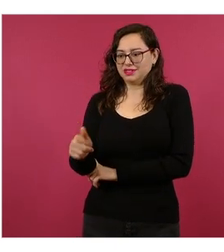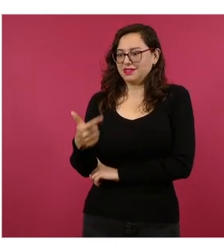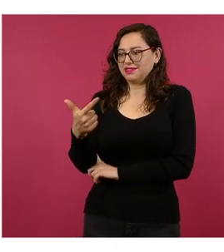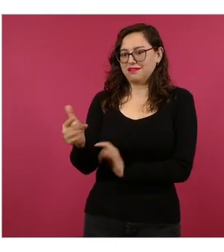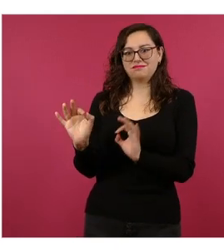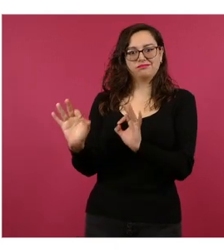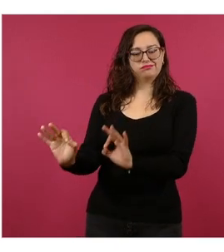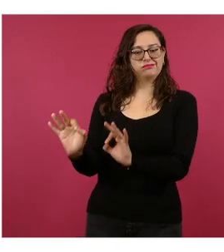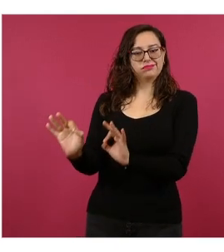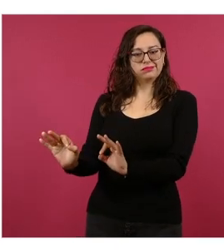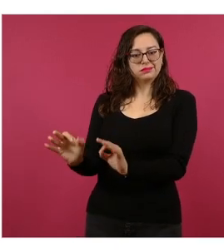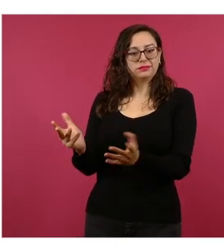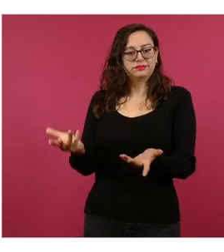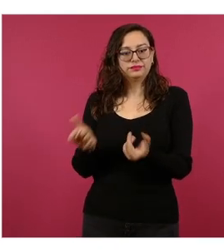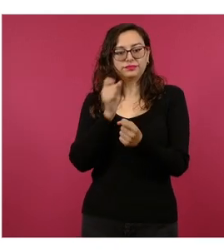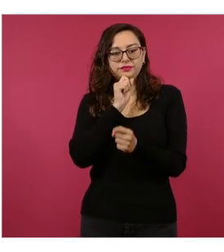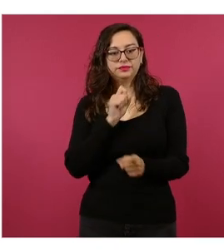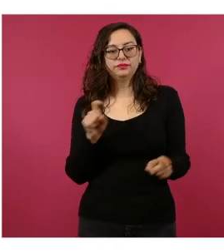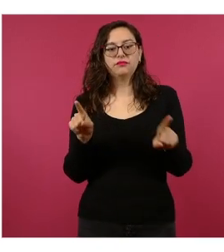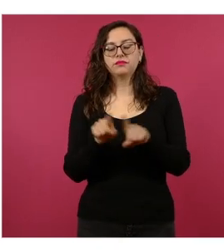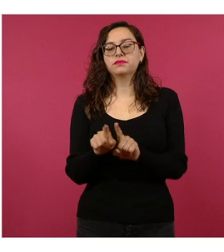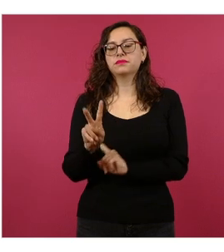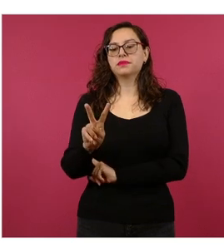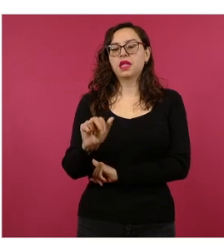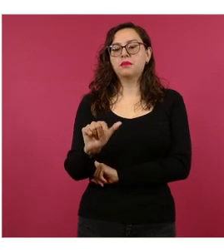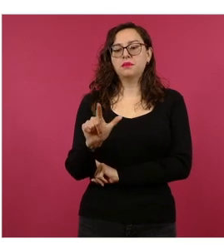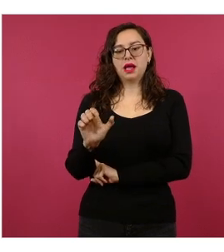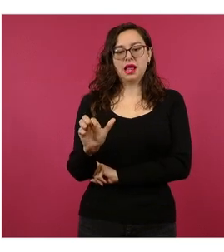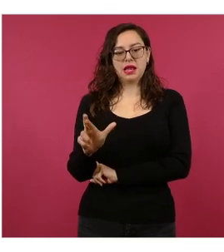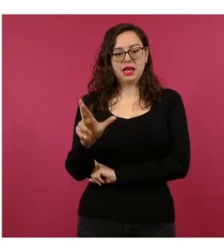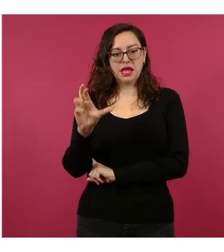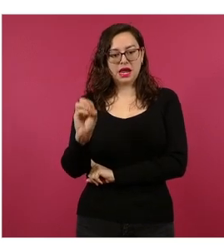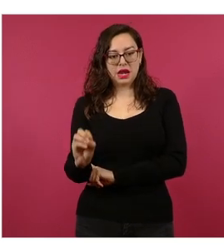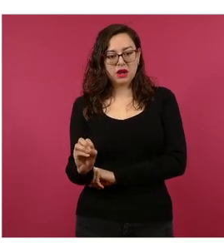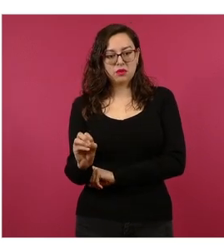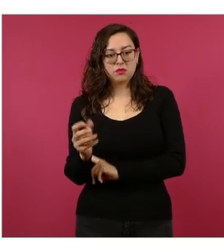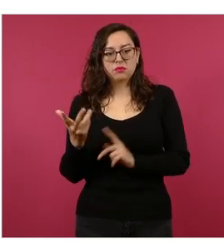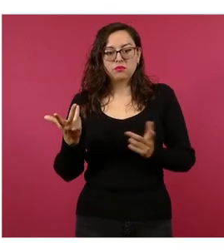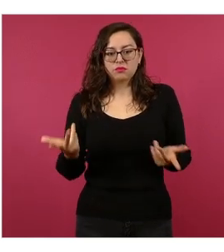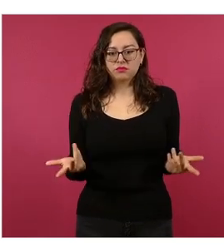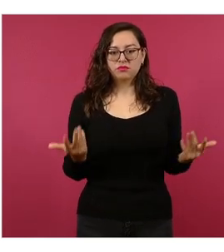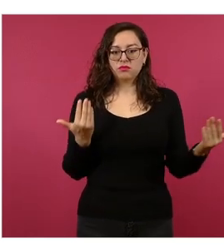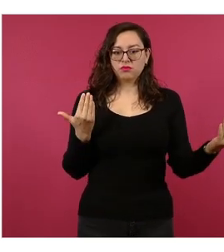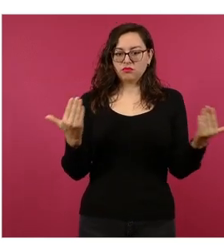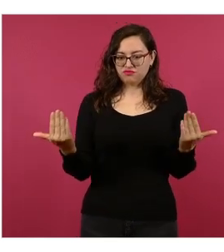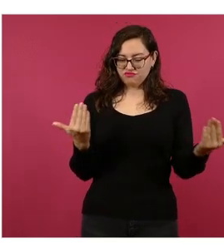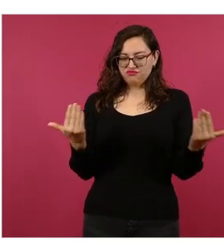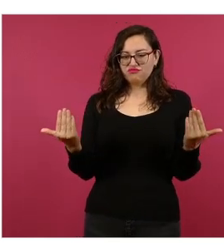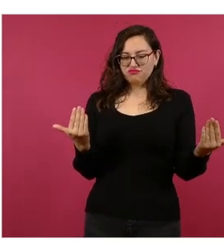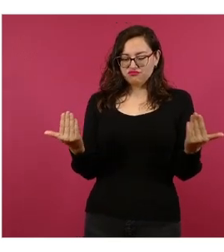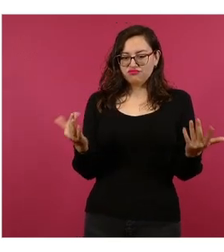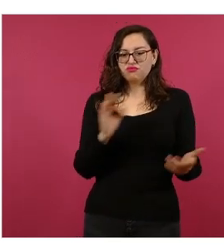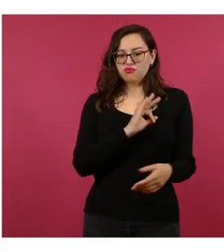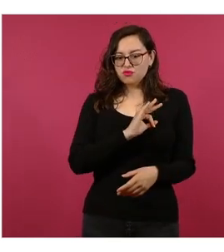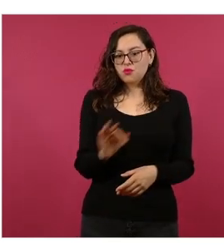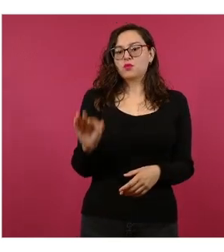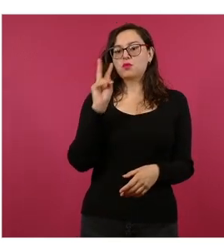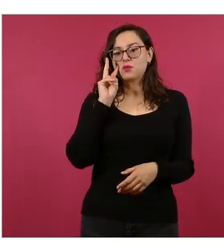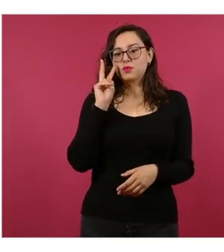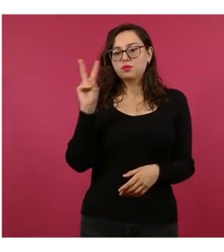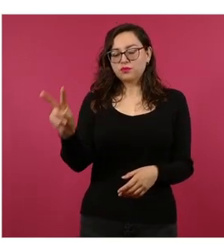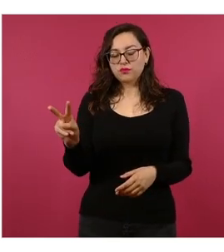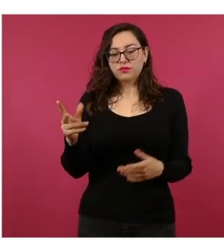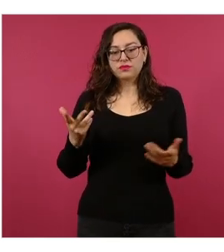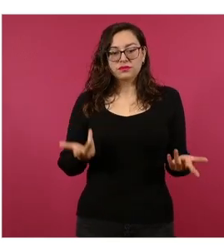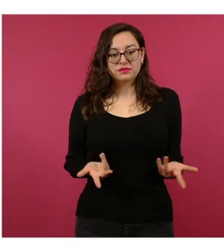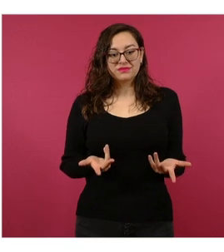Tenemos también a Valero, que a diferencia de Petroseven, lo podemos ver aquí en la gráfica, ahí mismo en ese municipio de Nuevo León, en